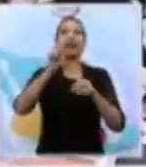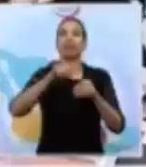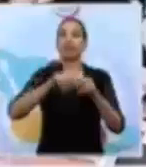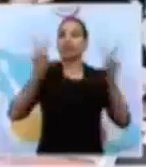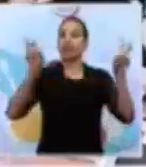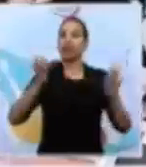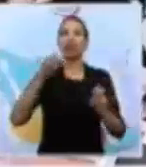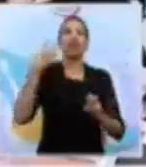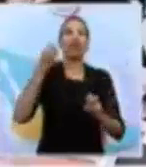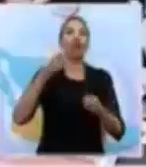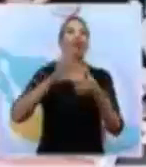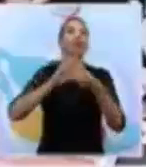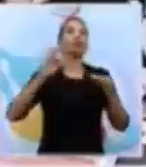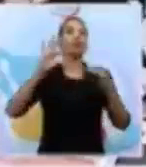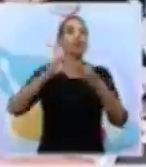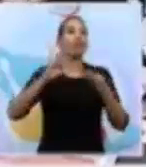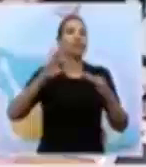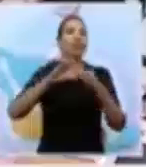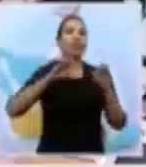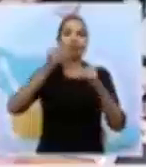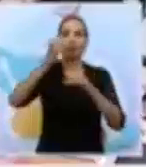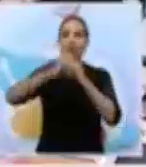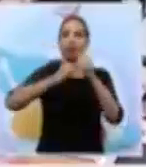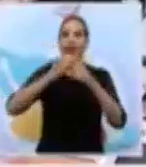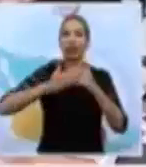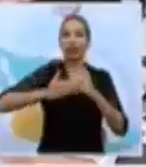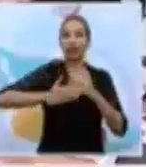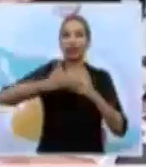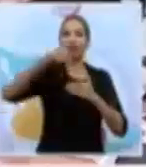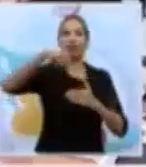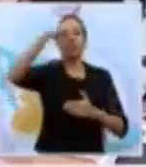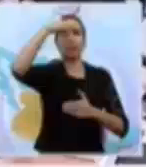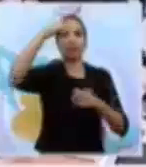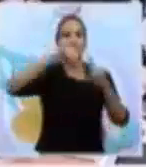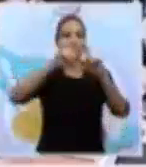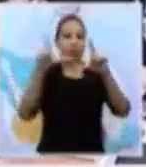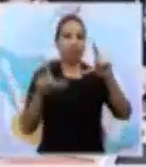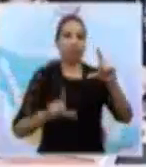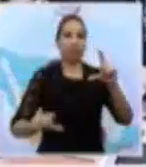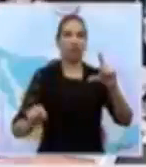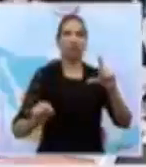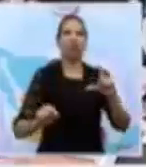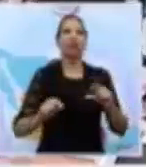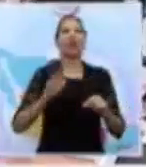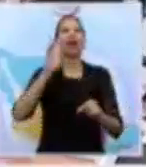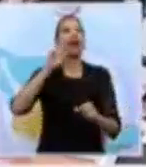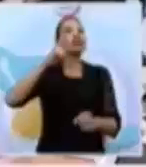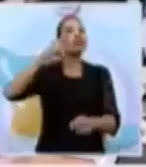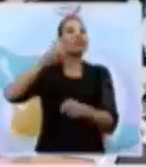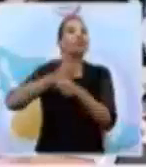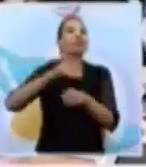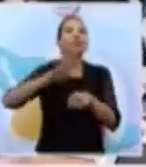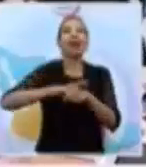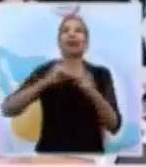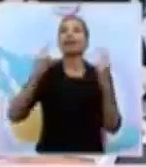trabajo que llevamos por muchos años aquí en México, detectamos la necesidad de